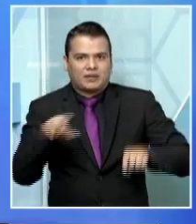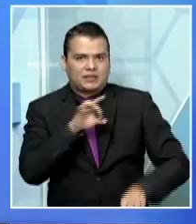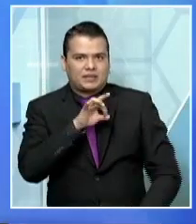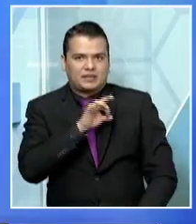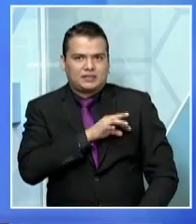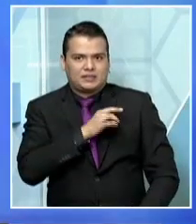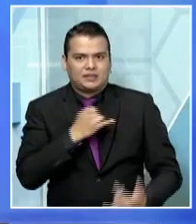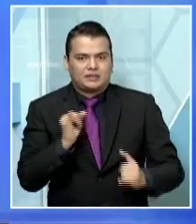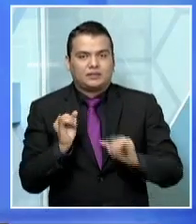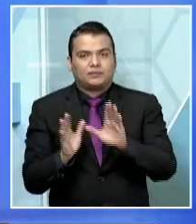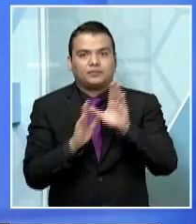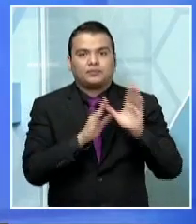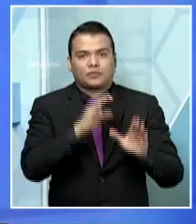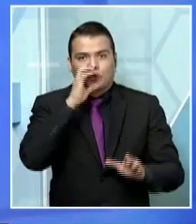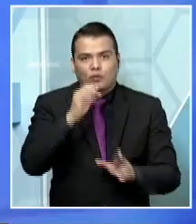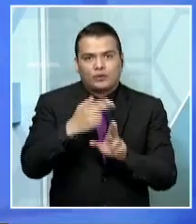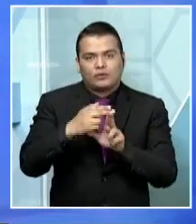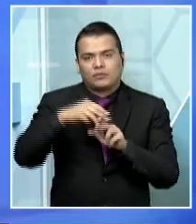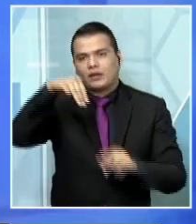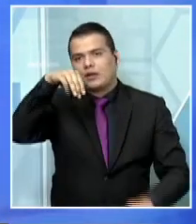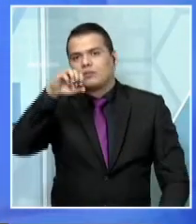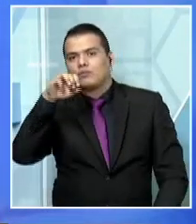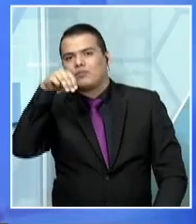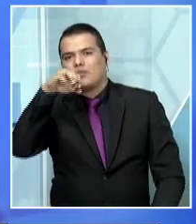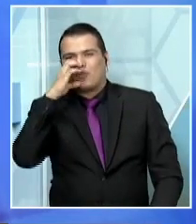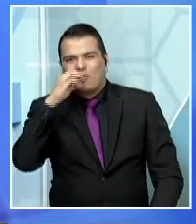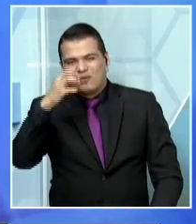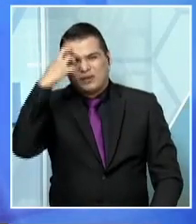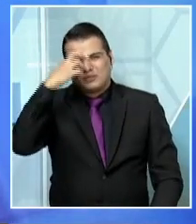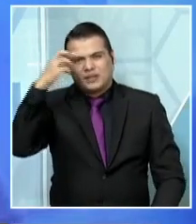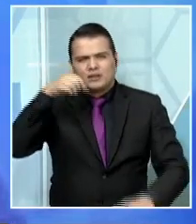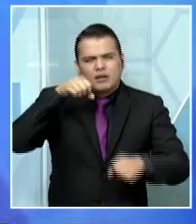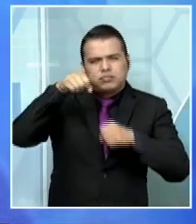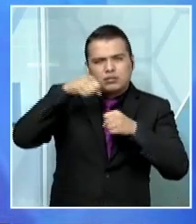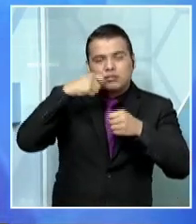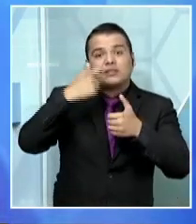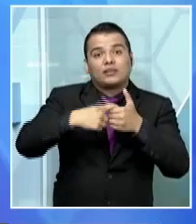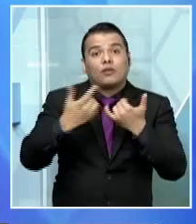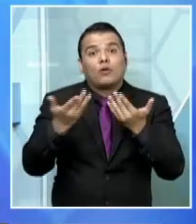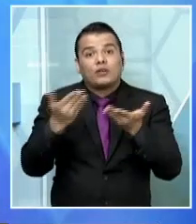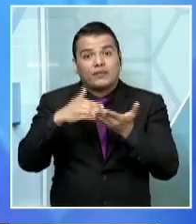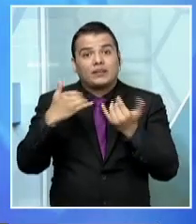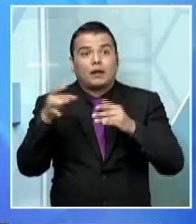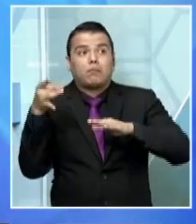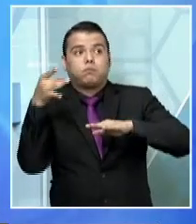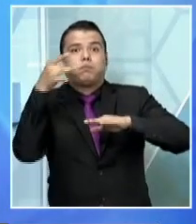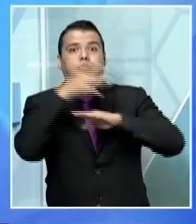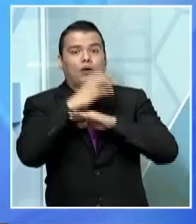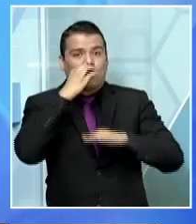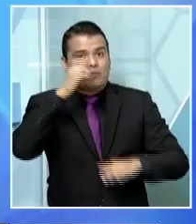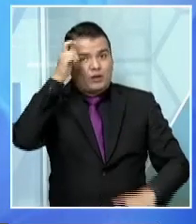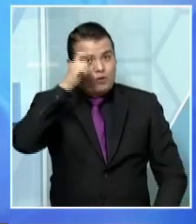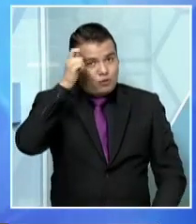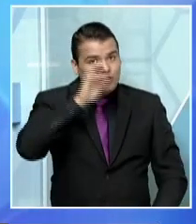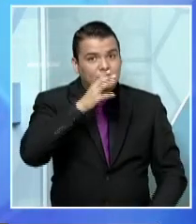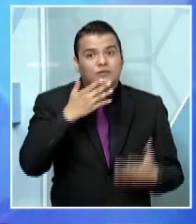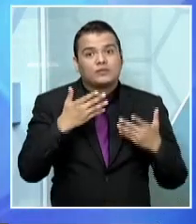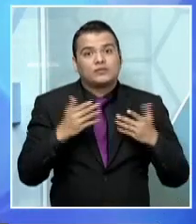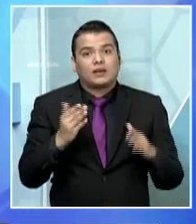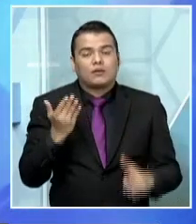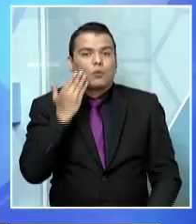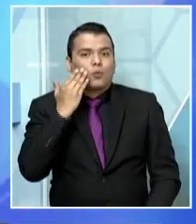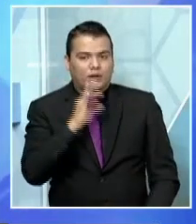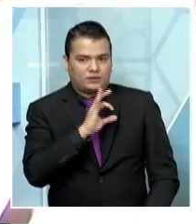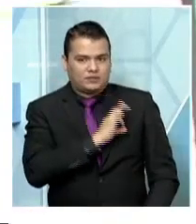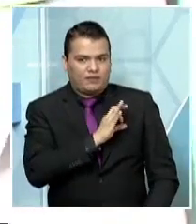El boxeador caleño Jonathan Momo Romero regresó al ring profesional venciendo por nocaut al cordobés Luis Machete Díaz el sábado pasado